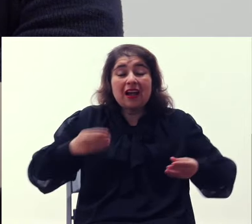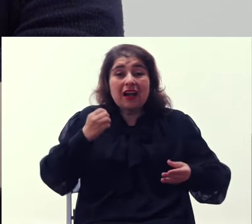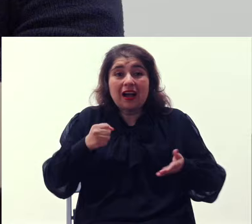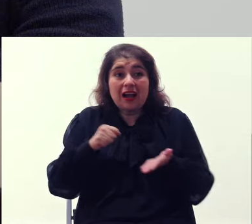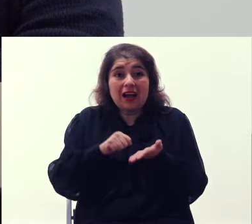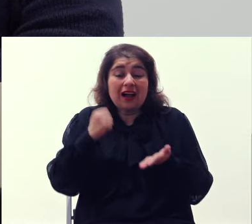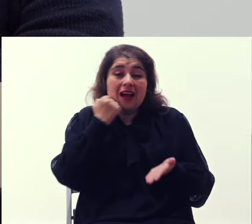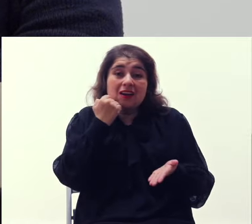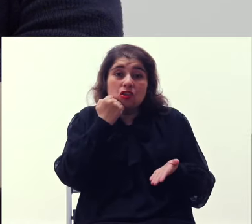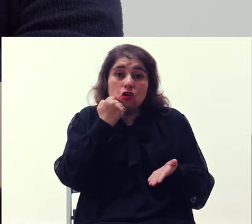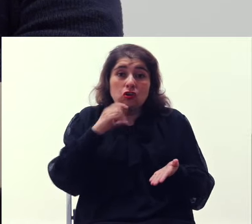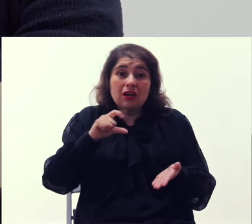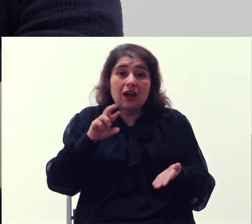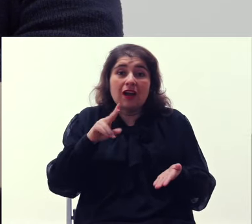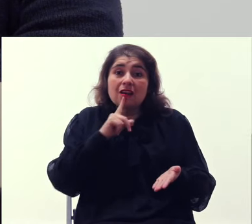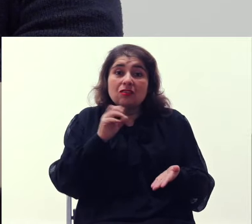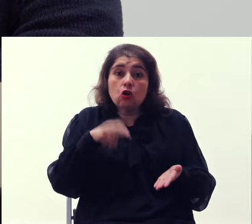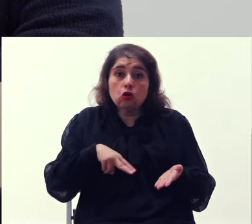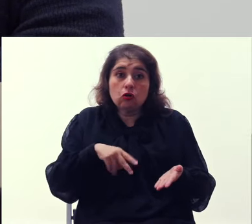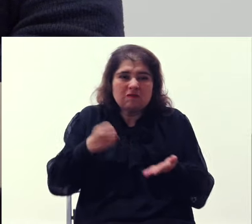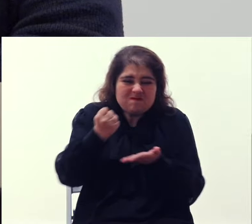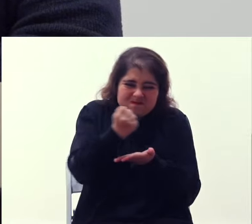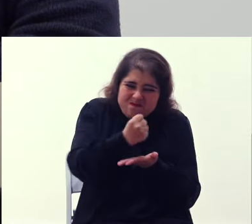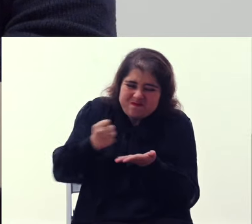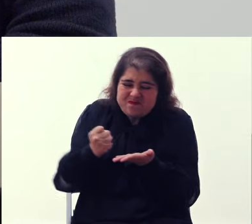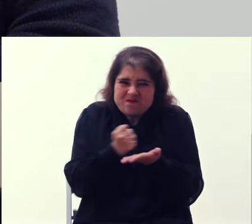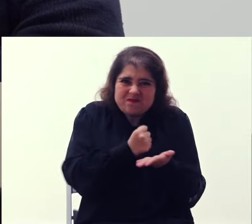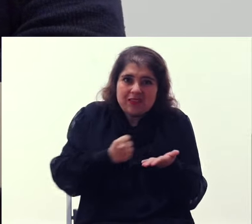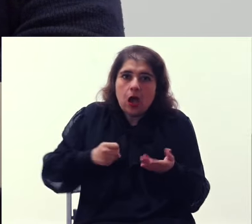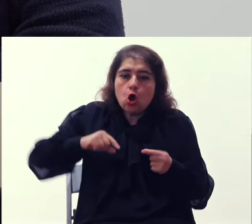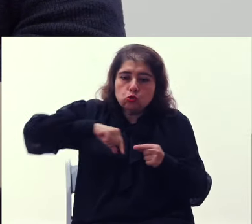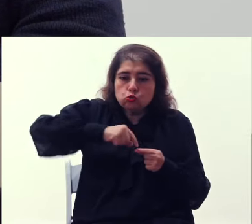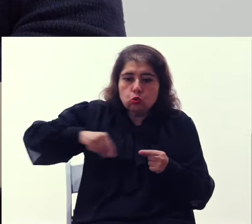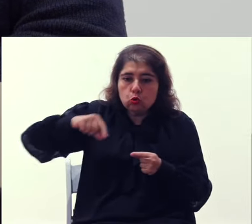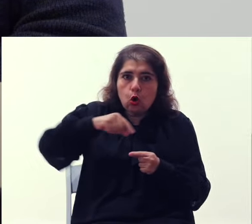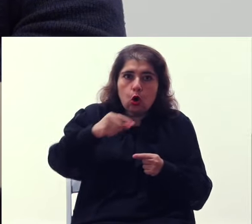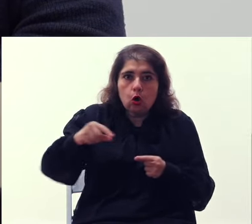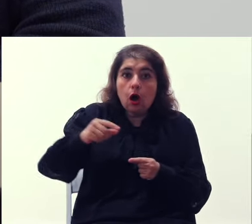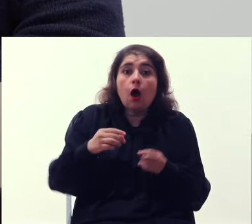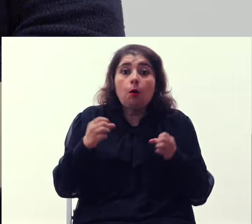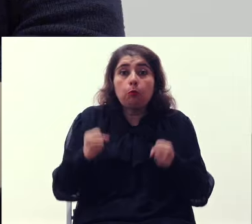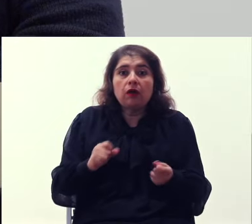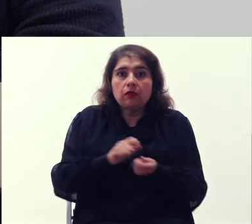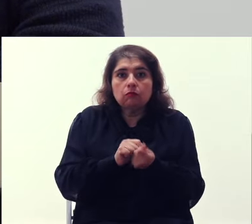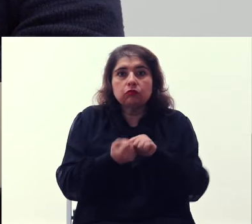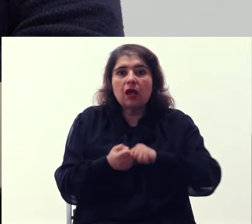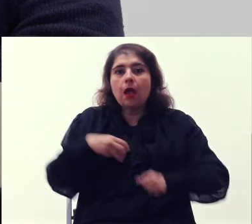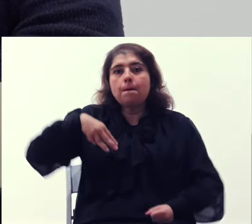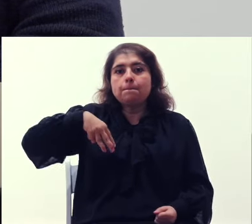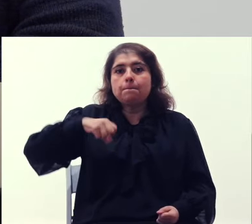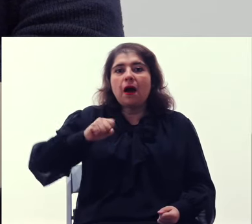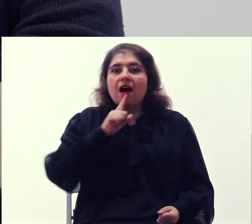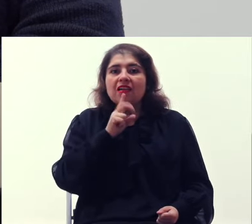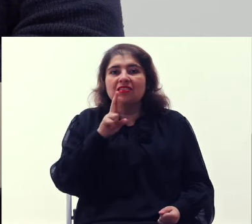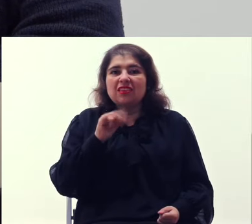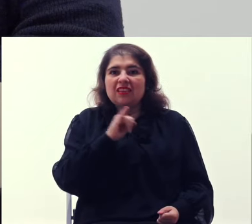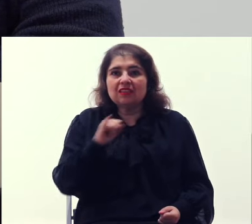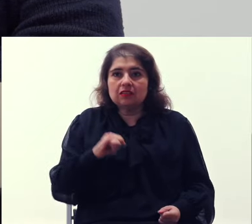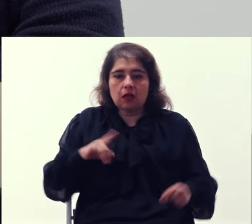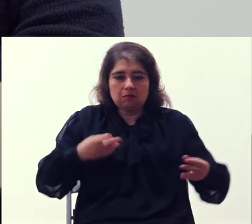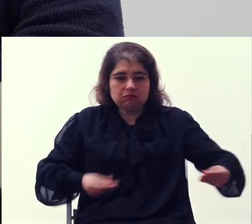cartón aplicando fuerza, la punta del lápiz iba dejando surcos en el cartón y entonces eso se podía convertir en